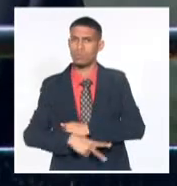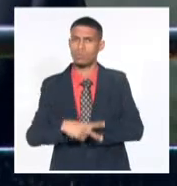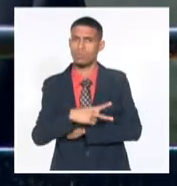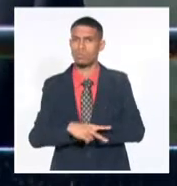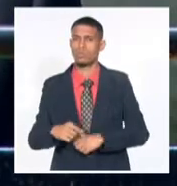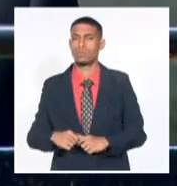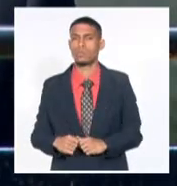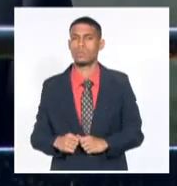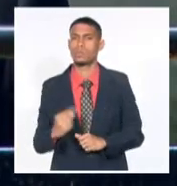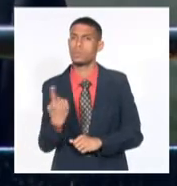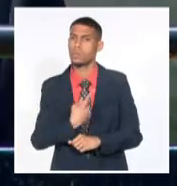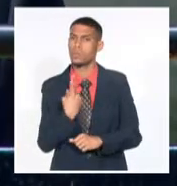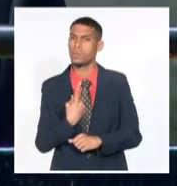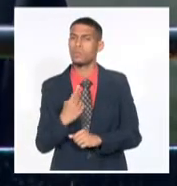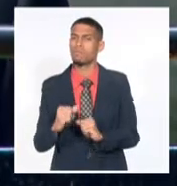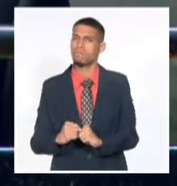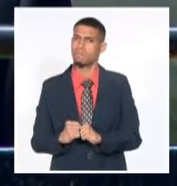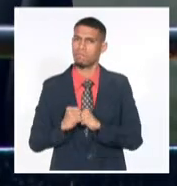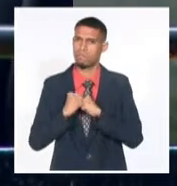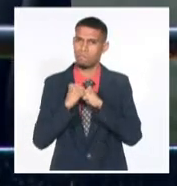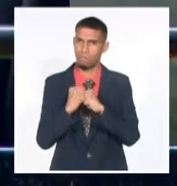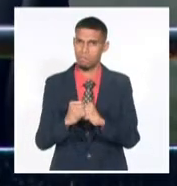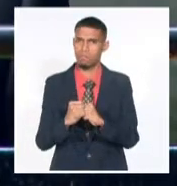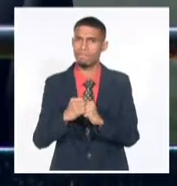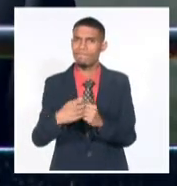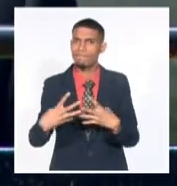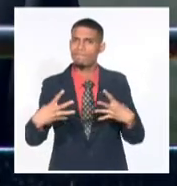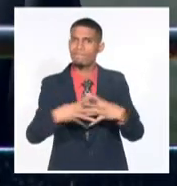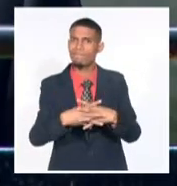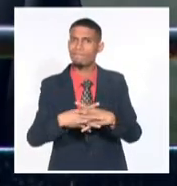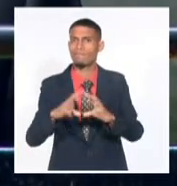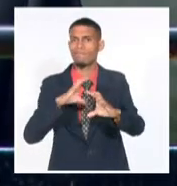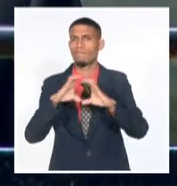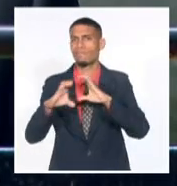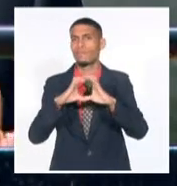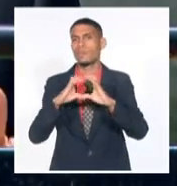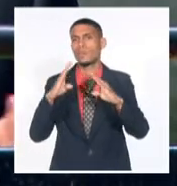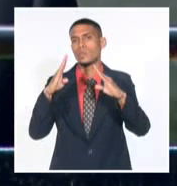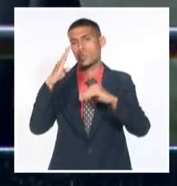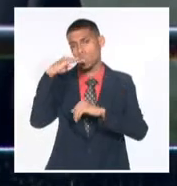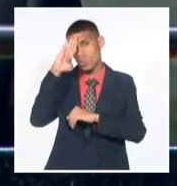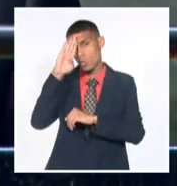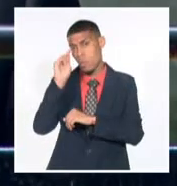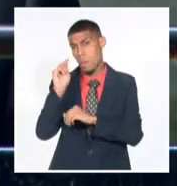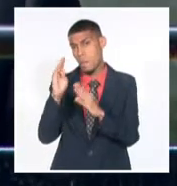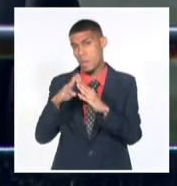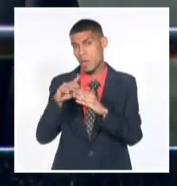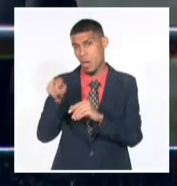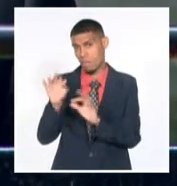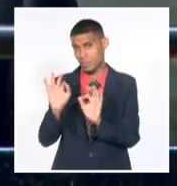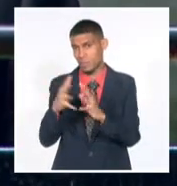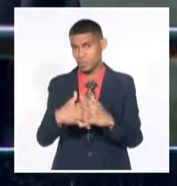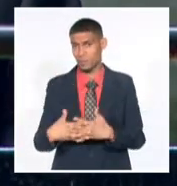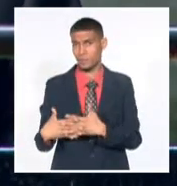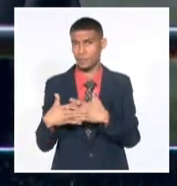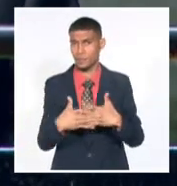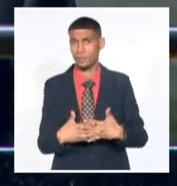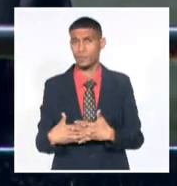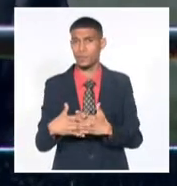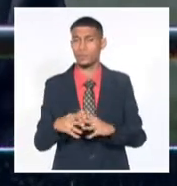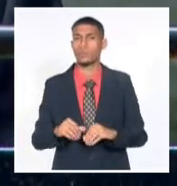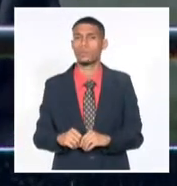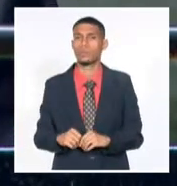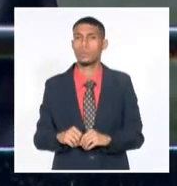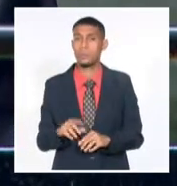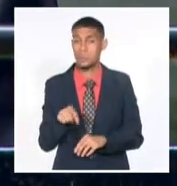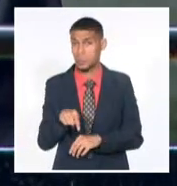Fortaleceremos cada vez más los vínculos con los cubanos residentes en el exterior y en breve